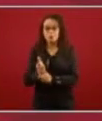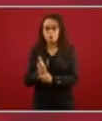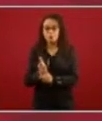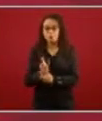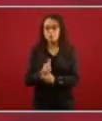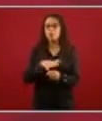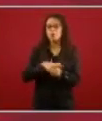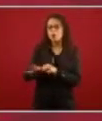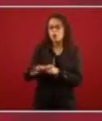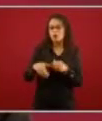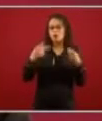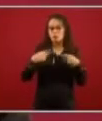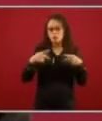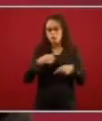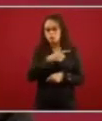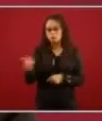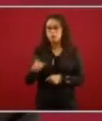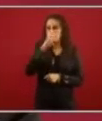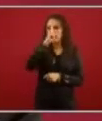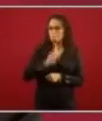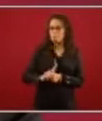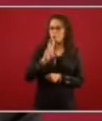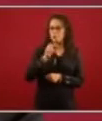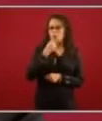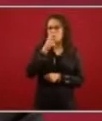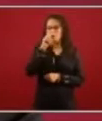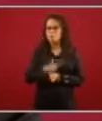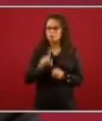que mienten, los que no dicen la verdad.